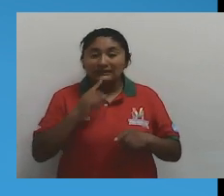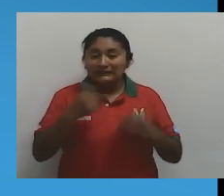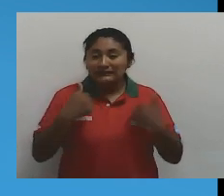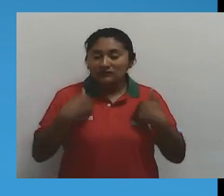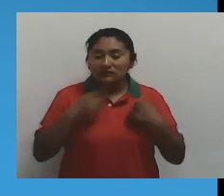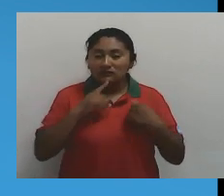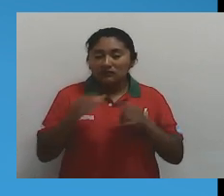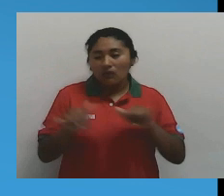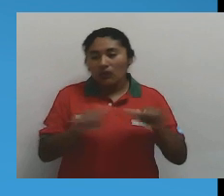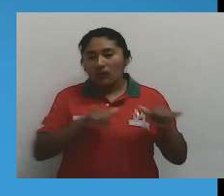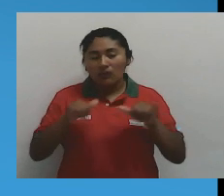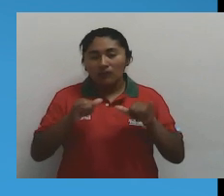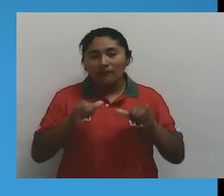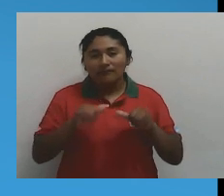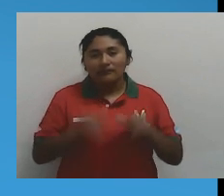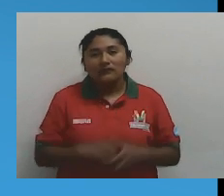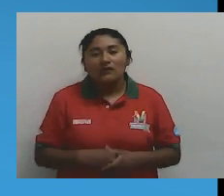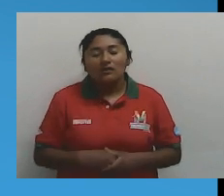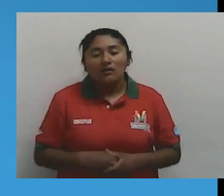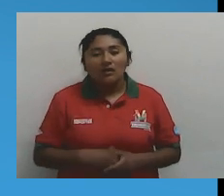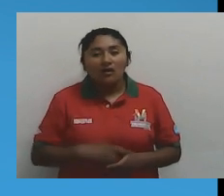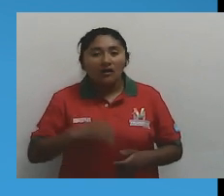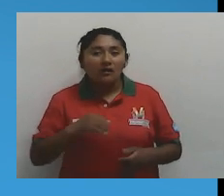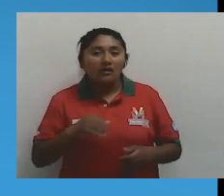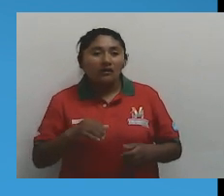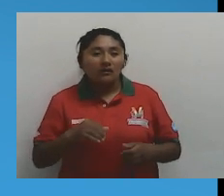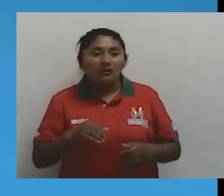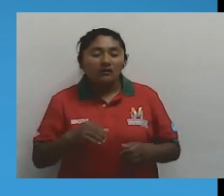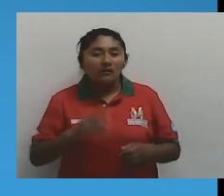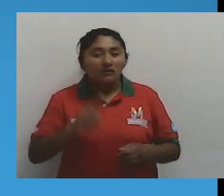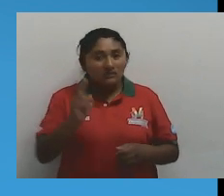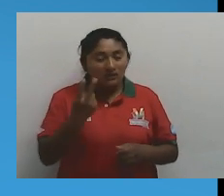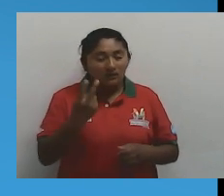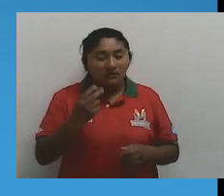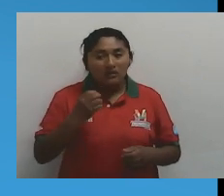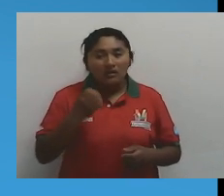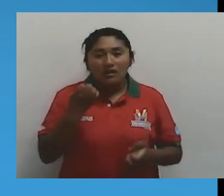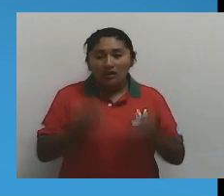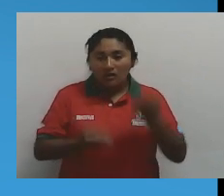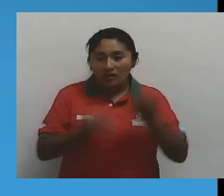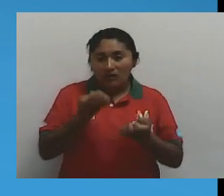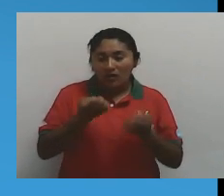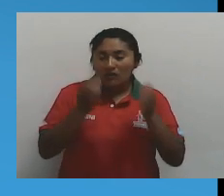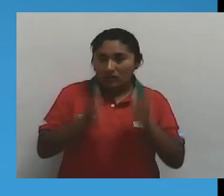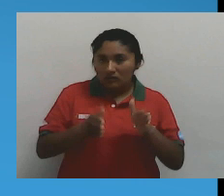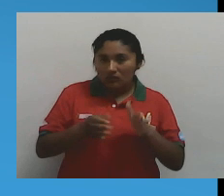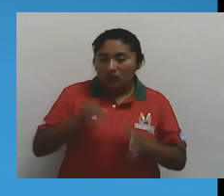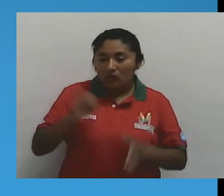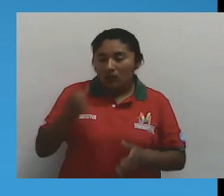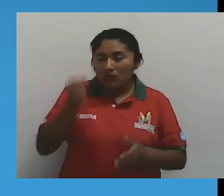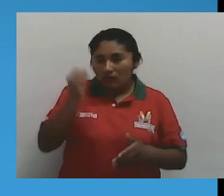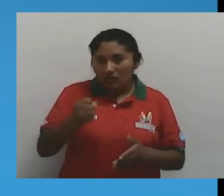100% seguros antes de hacer una descalificación. Y bueno,